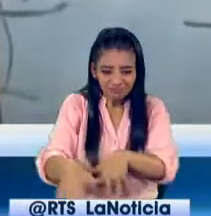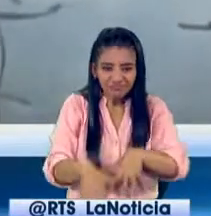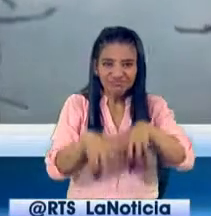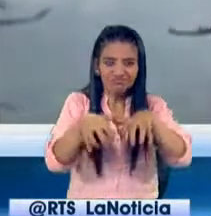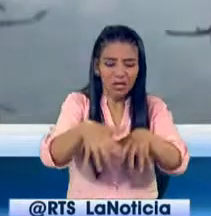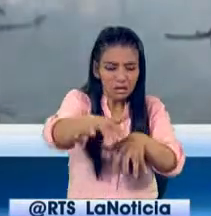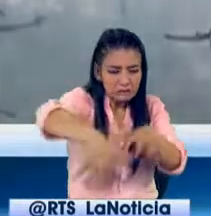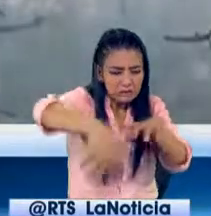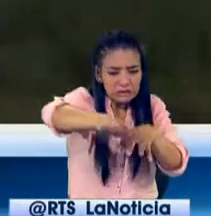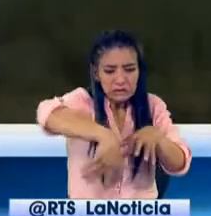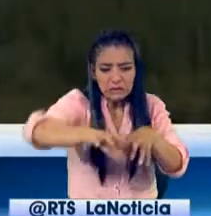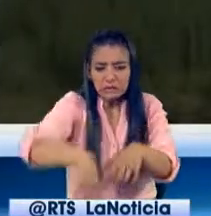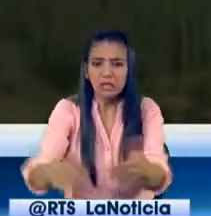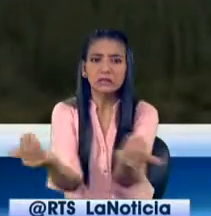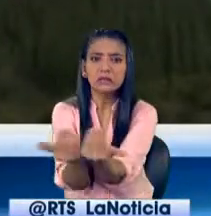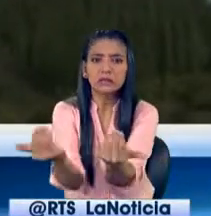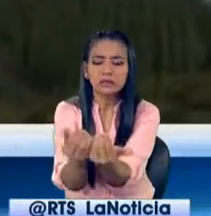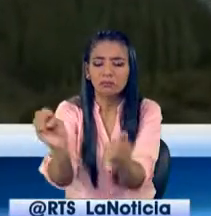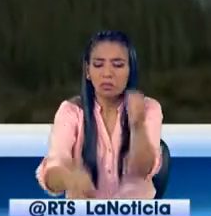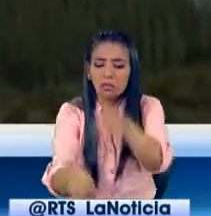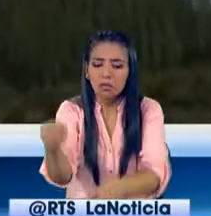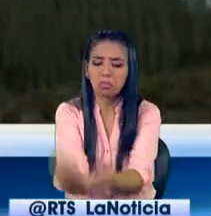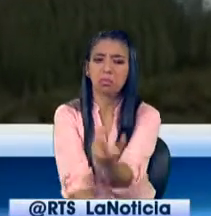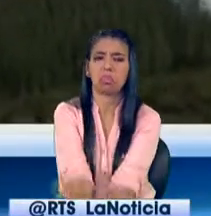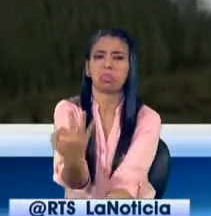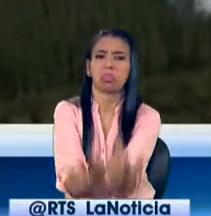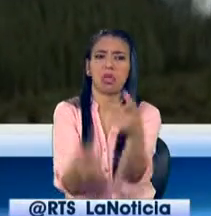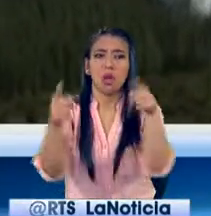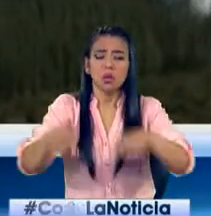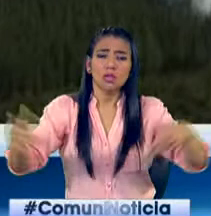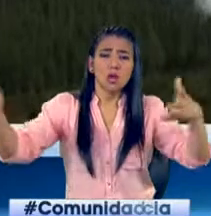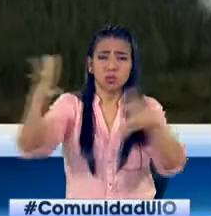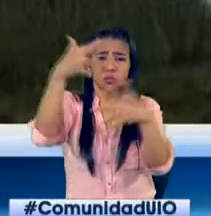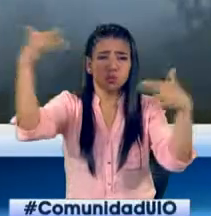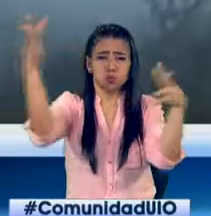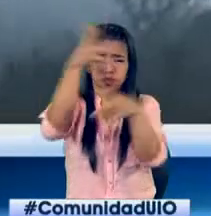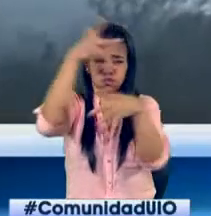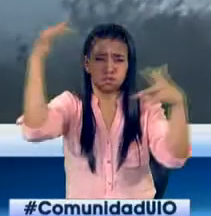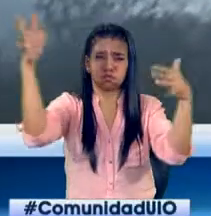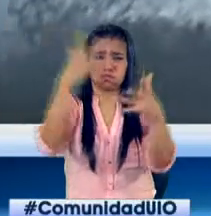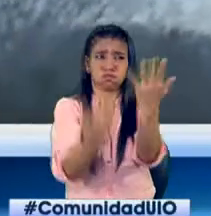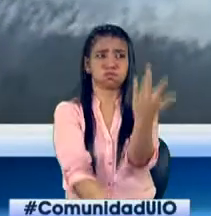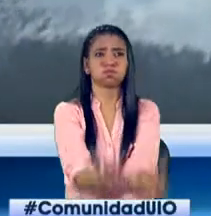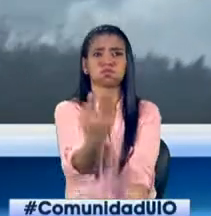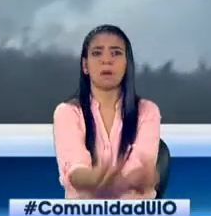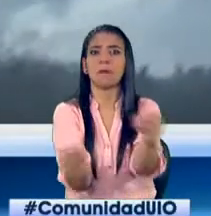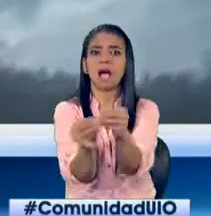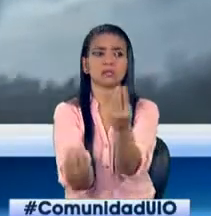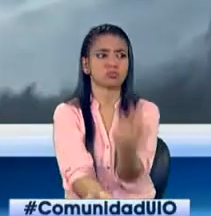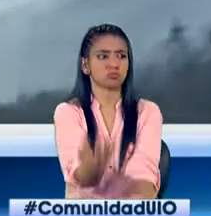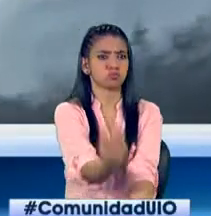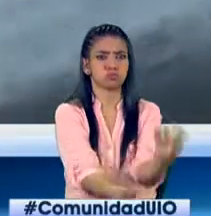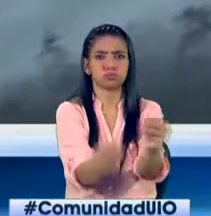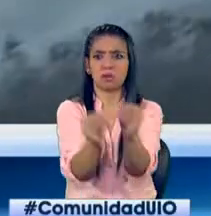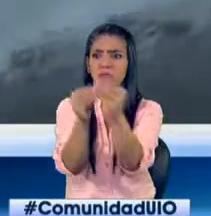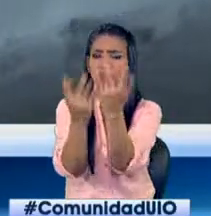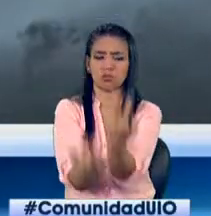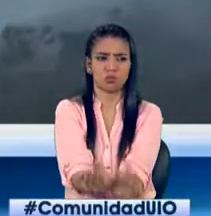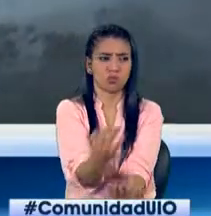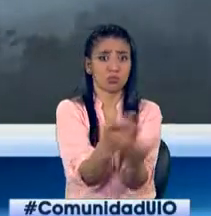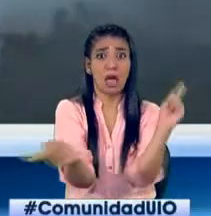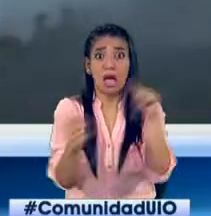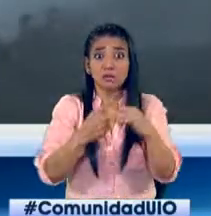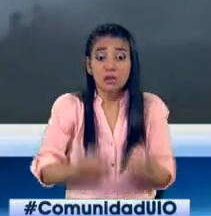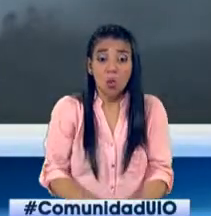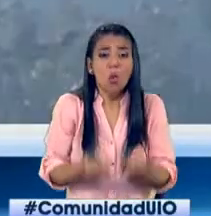quemado maleza en sus terrenos. Los fuertes vientos que se registraron en el sector habrían ocasionado que el fuego se propague, que hasta el